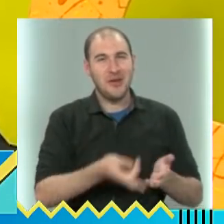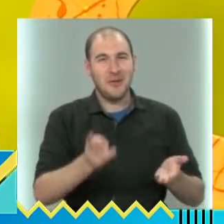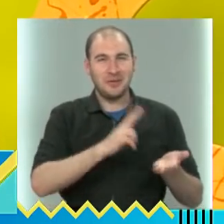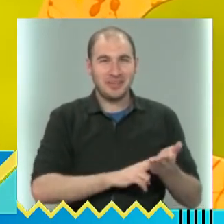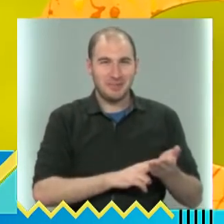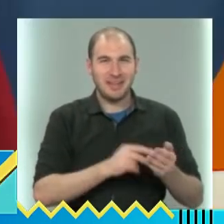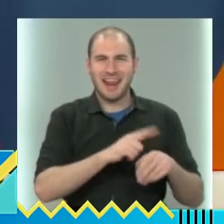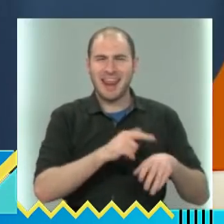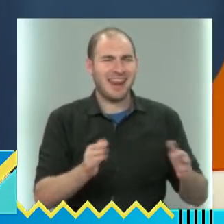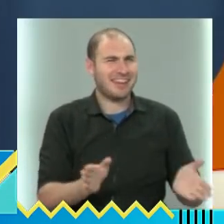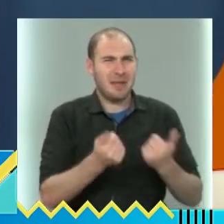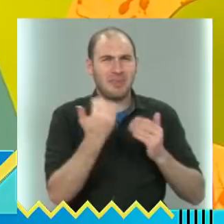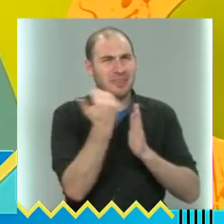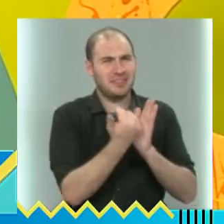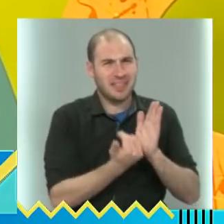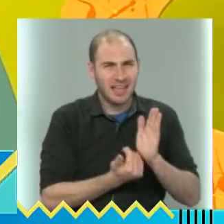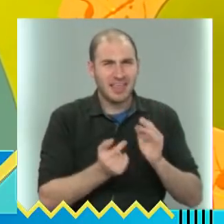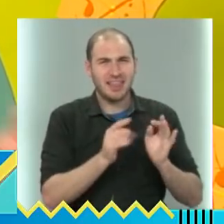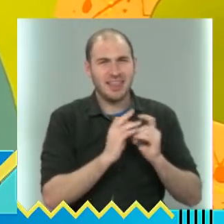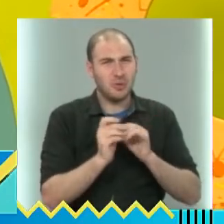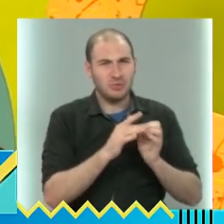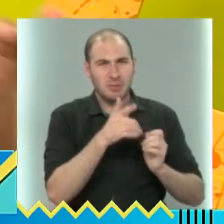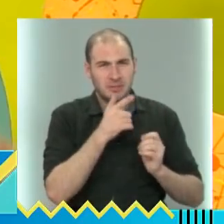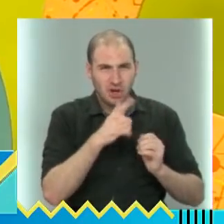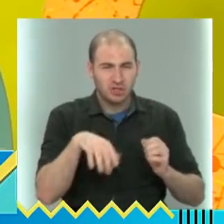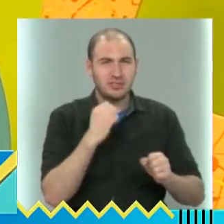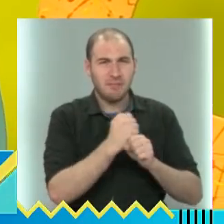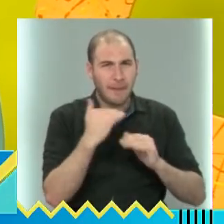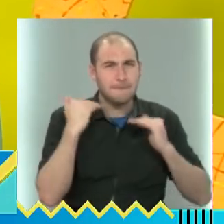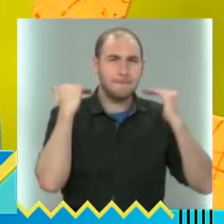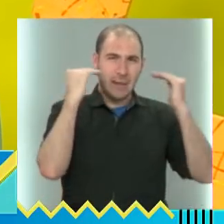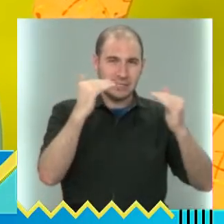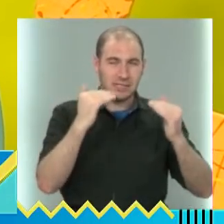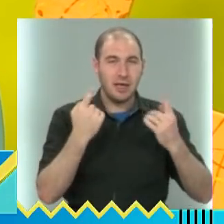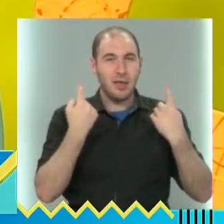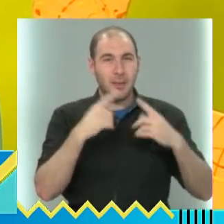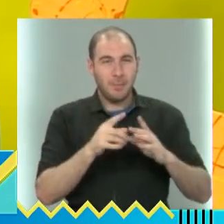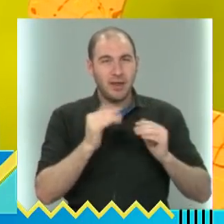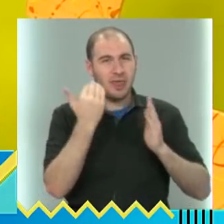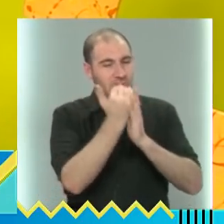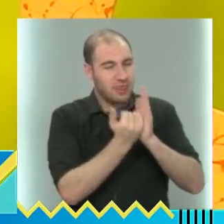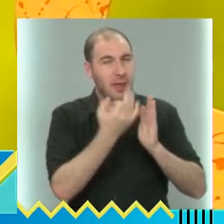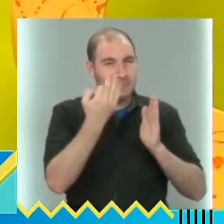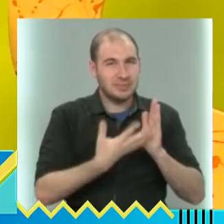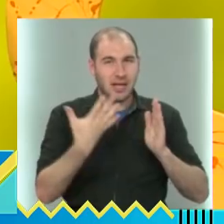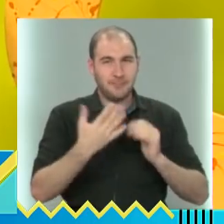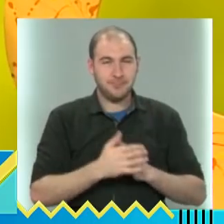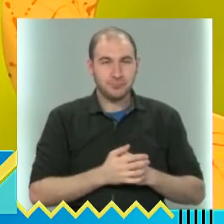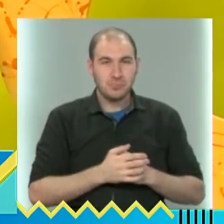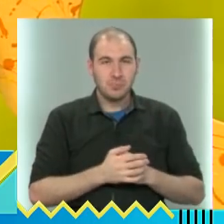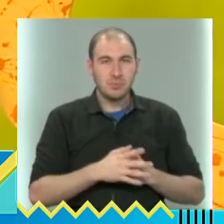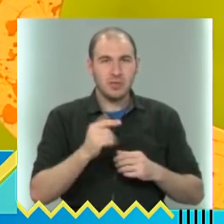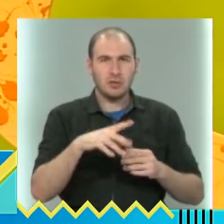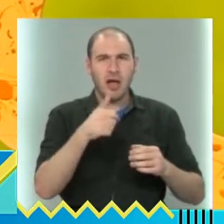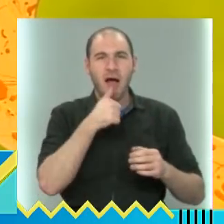entramos demasiado rápido en los detalles de una discusión que yo creo que tenemos que trabajarla más arriba. Pero en el caso específico de de las